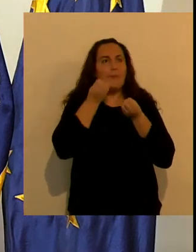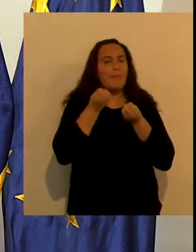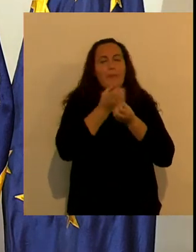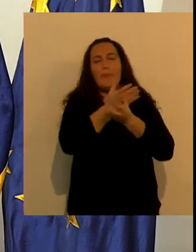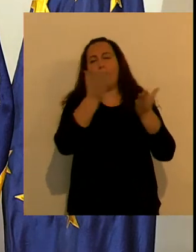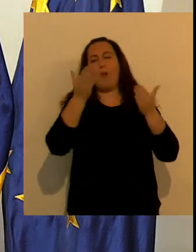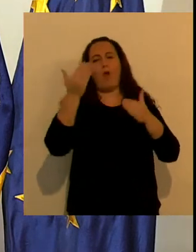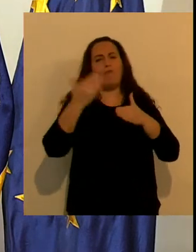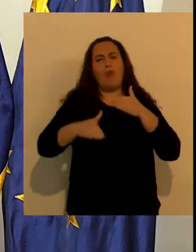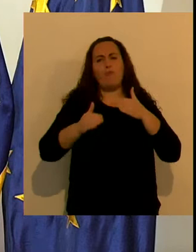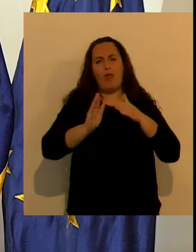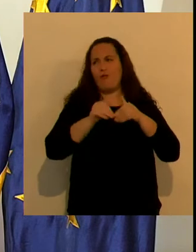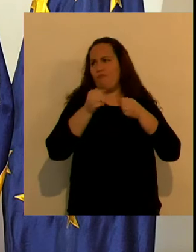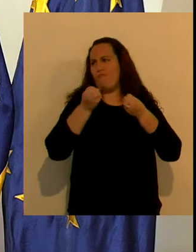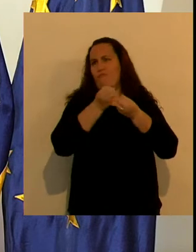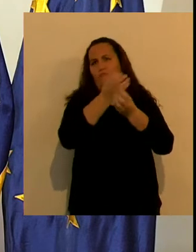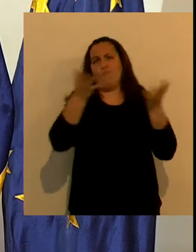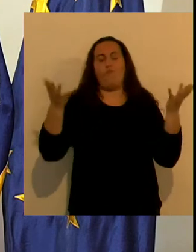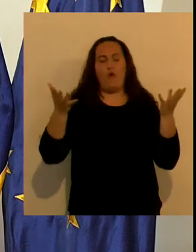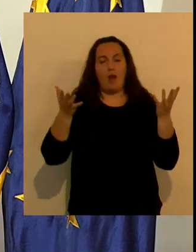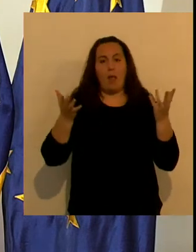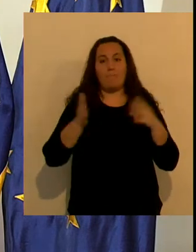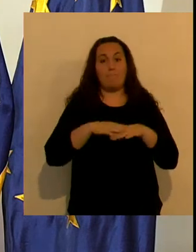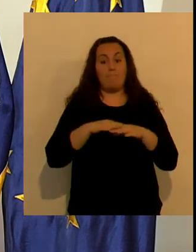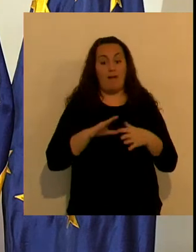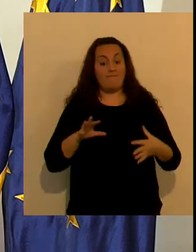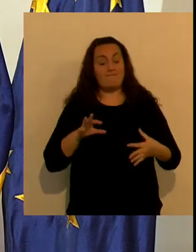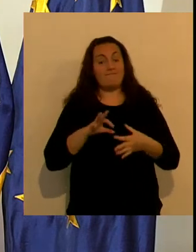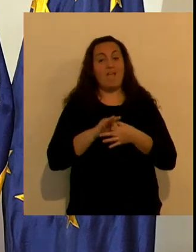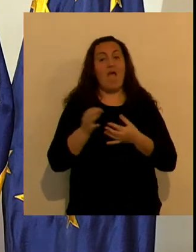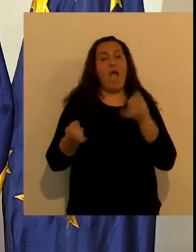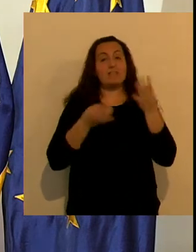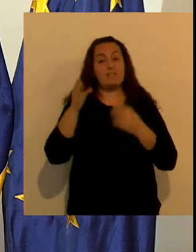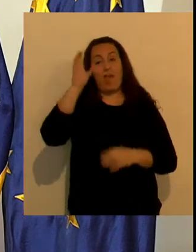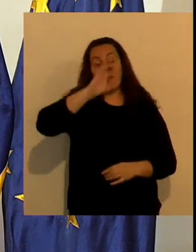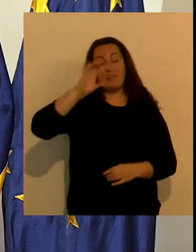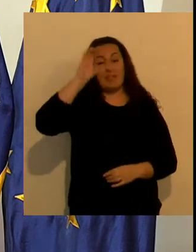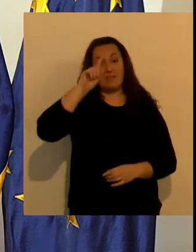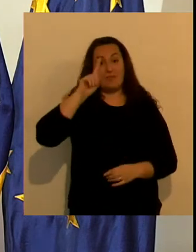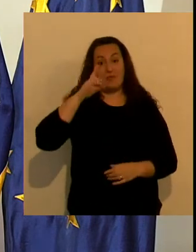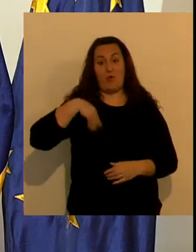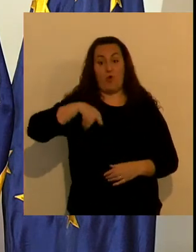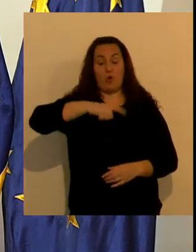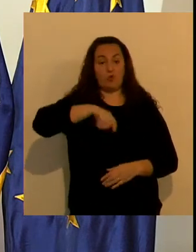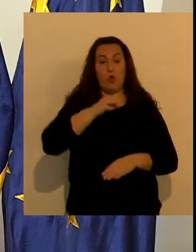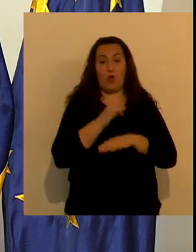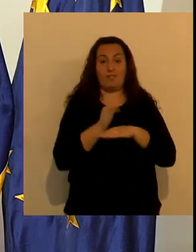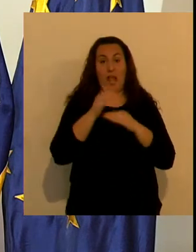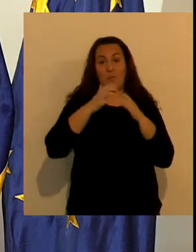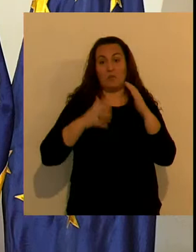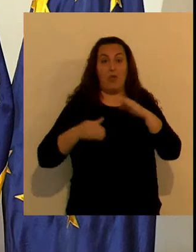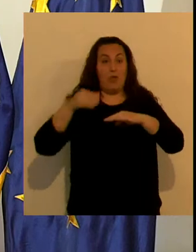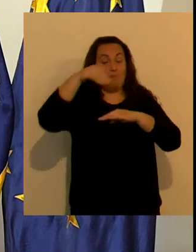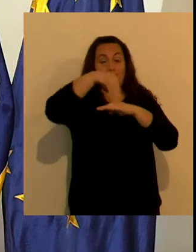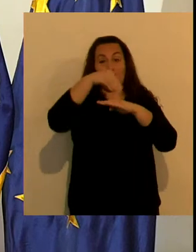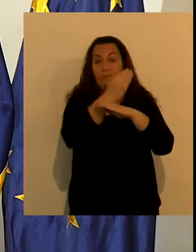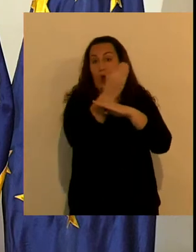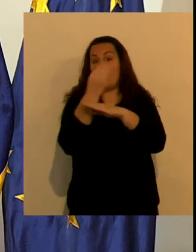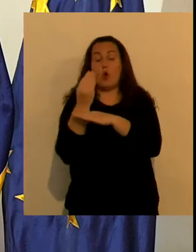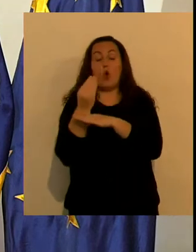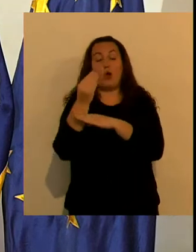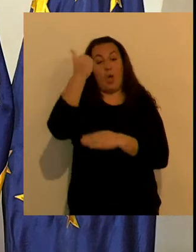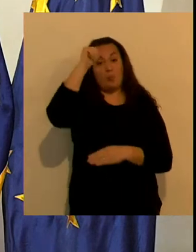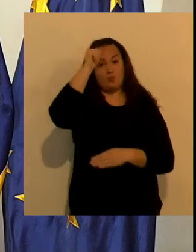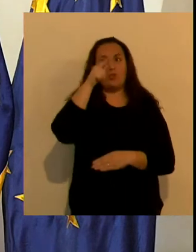y nos vincula para siempre a la actividad científica que se desarrolla en las cumbres de nuestra isla y en concreto en el Observatorio del Roque